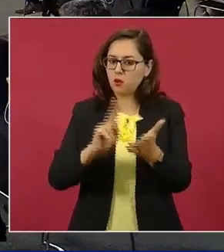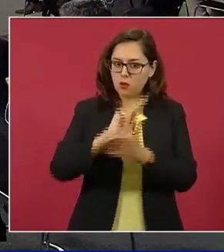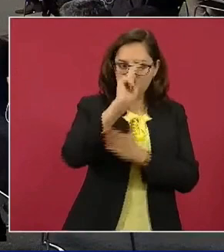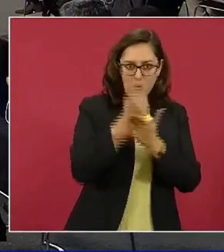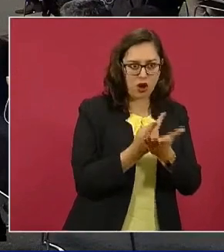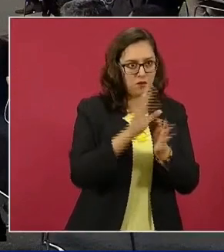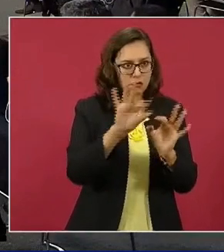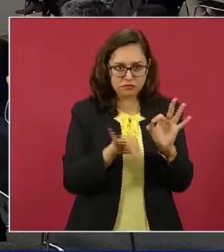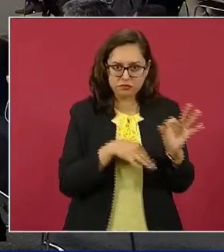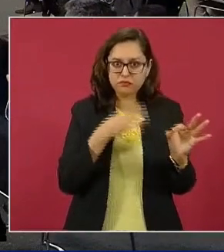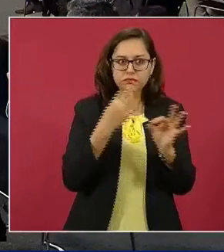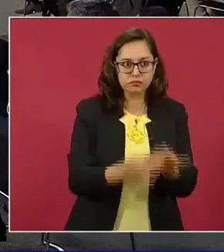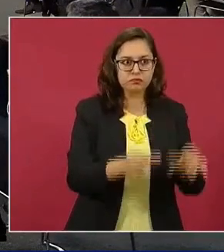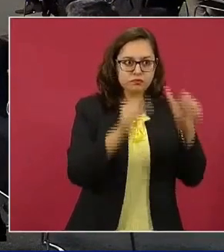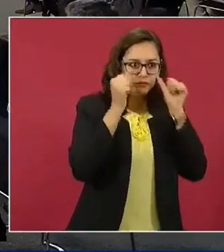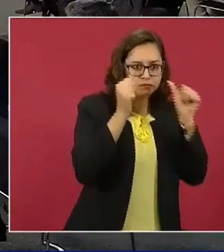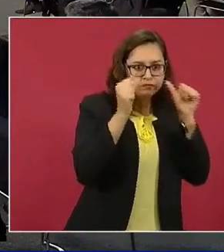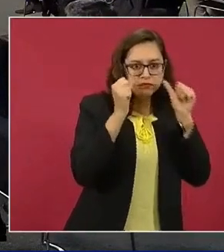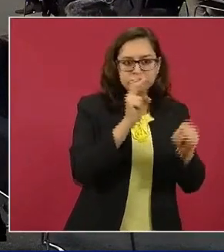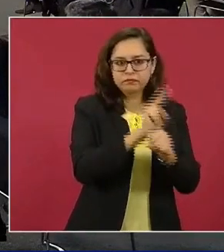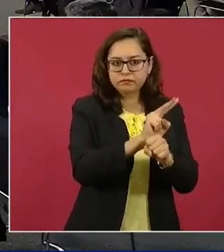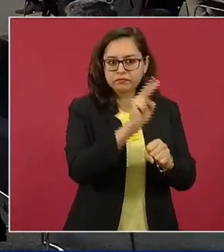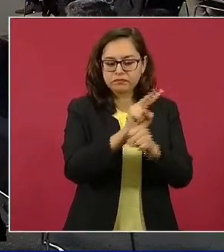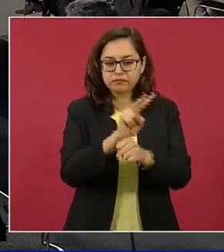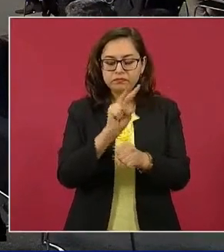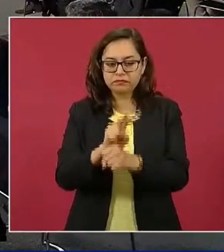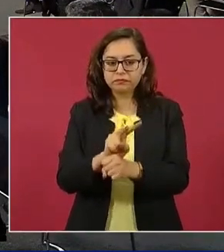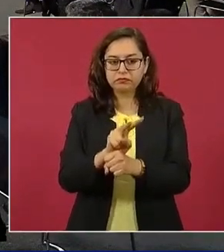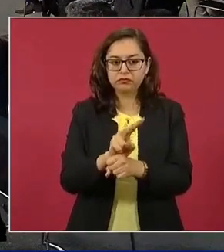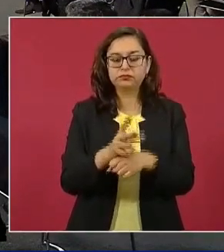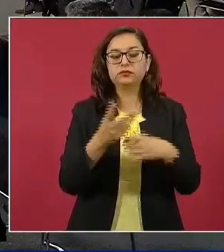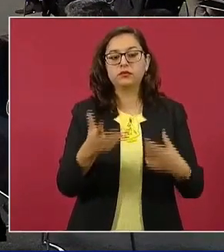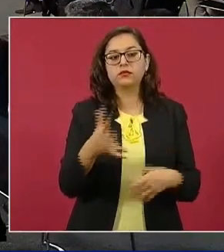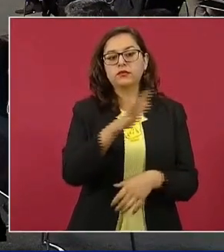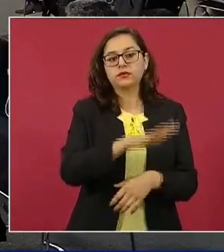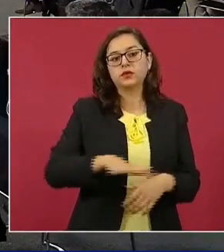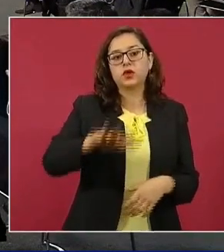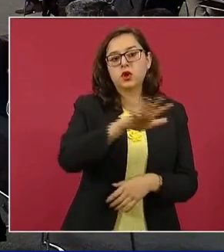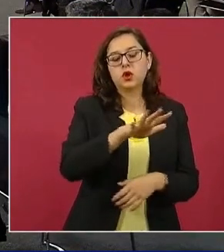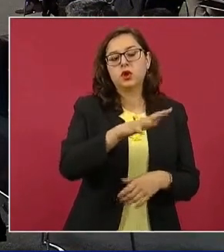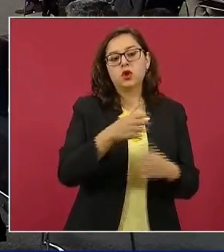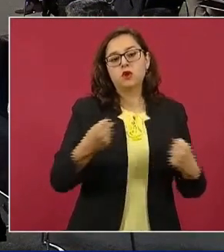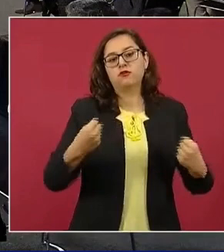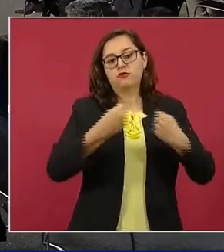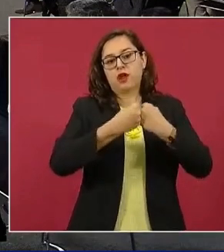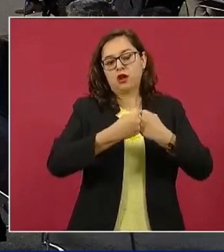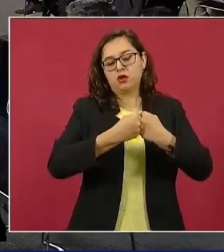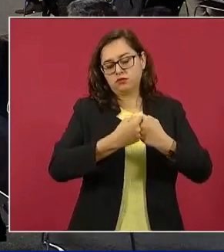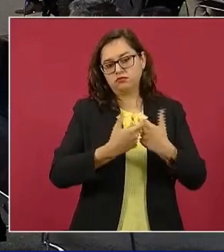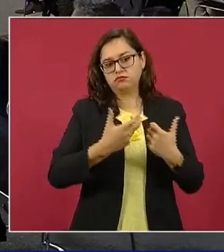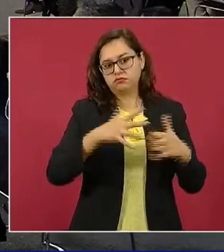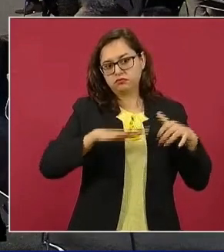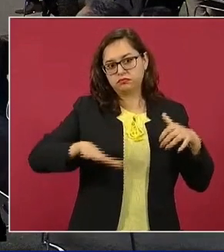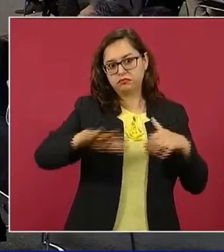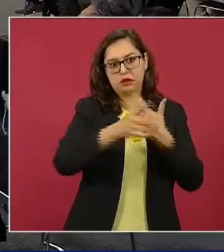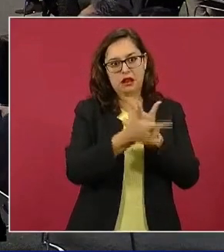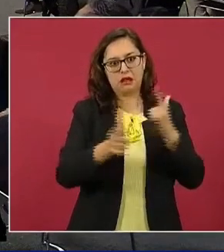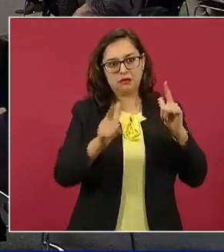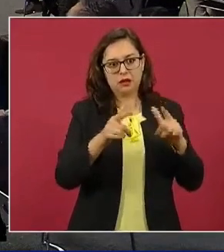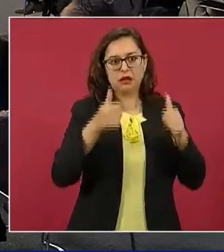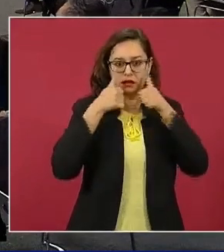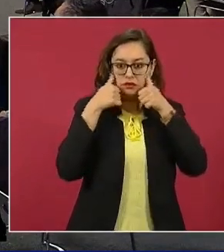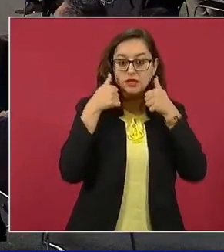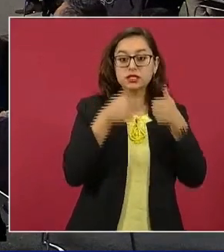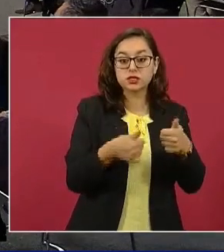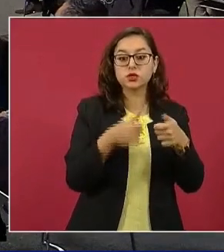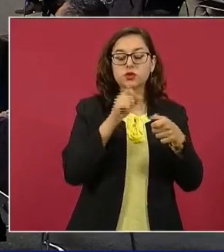programa de la zona franca o zona libre de la frontera. Y ya también es